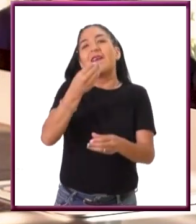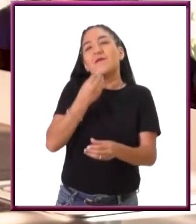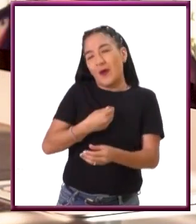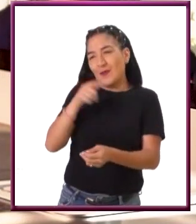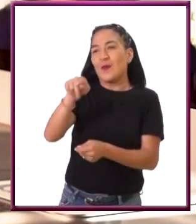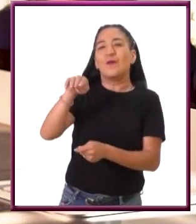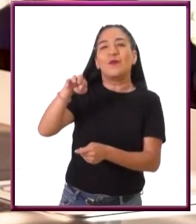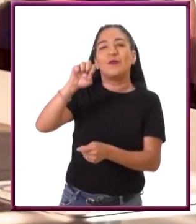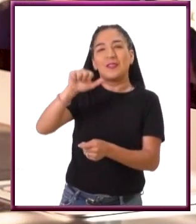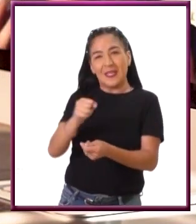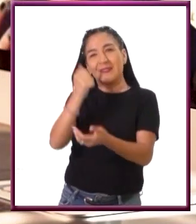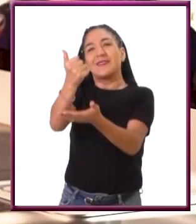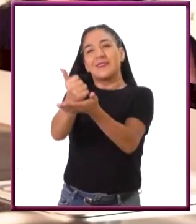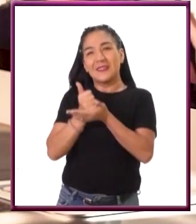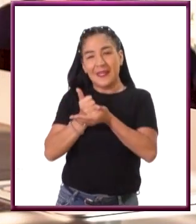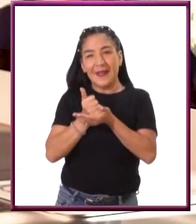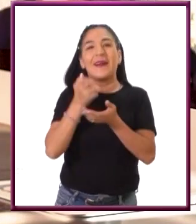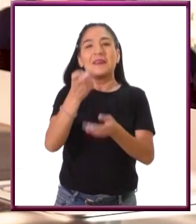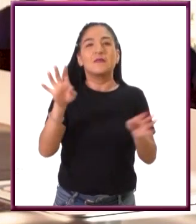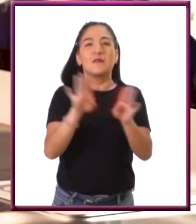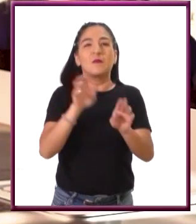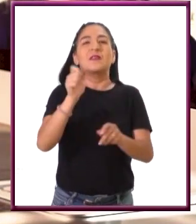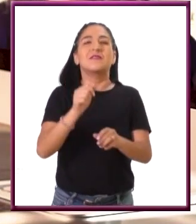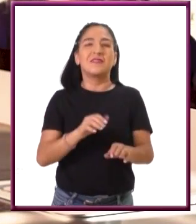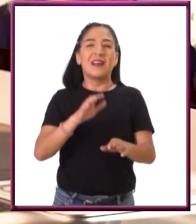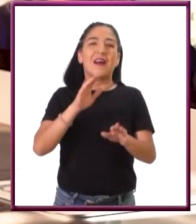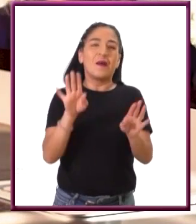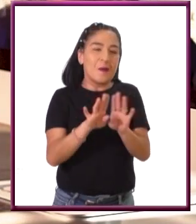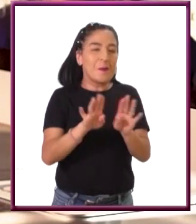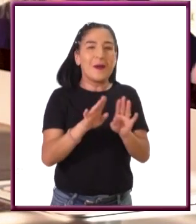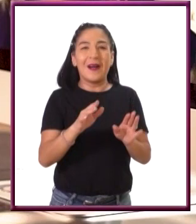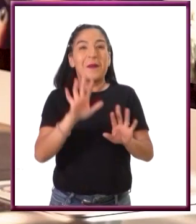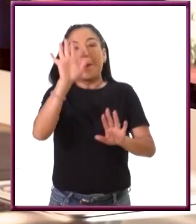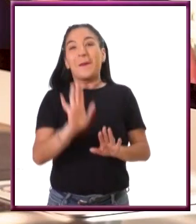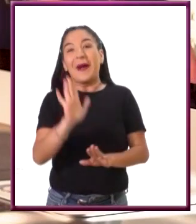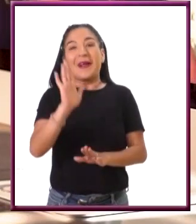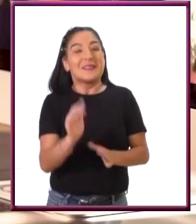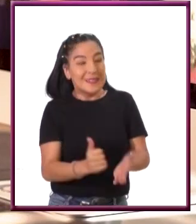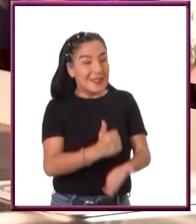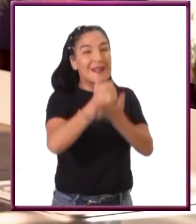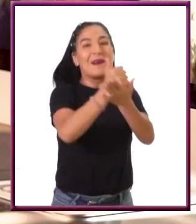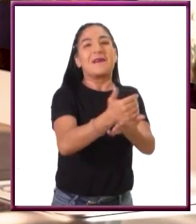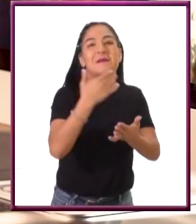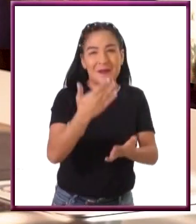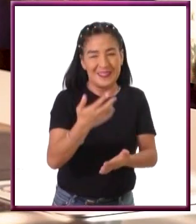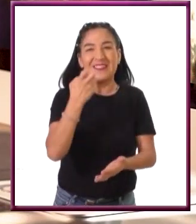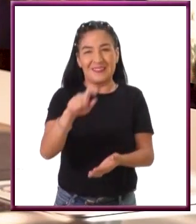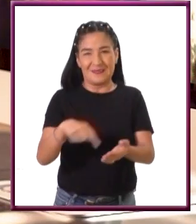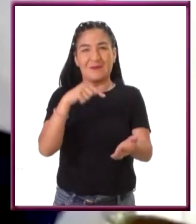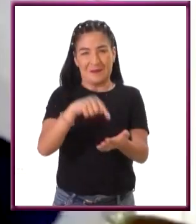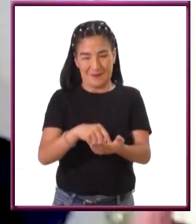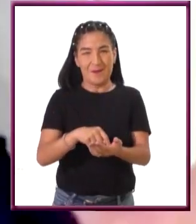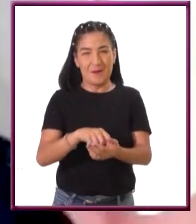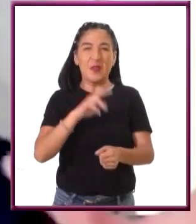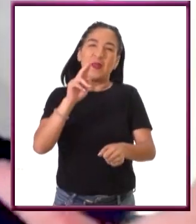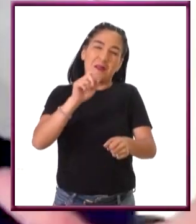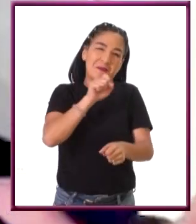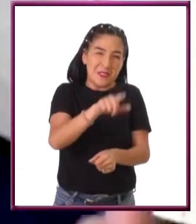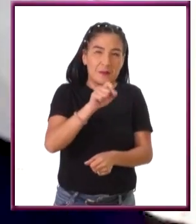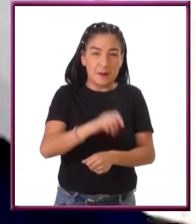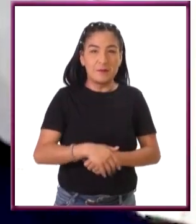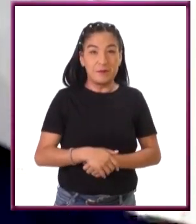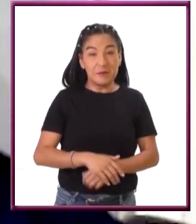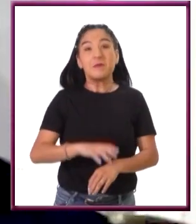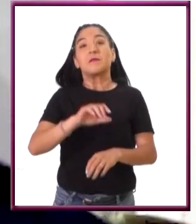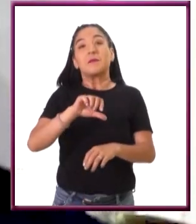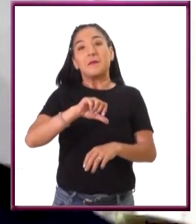musas. Y entonces estas musas llegaban como al auxilio de estos poetas y se vuelve como este lugar común. Más adelante